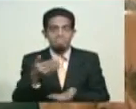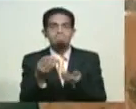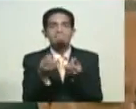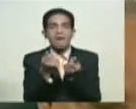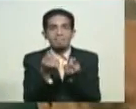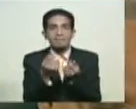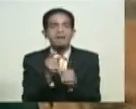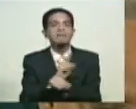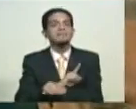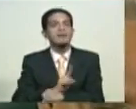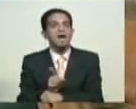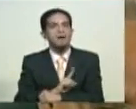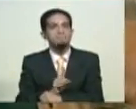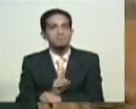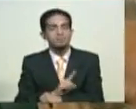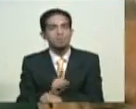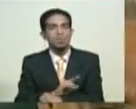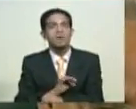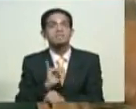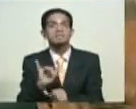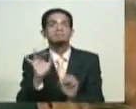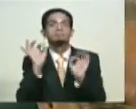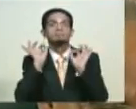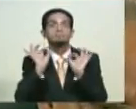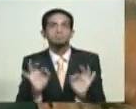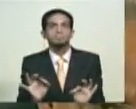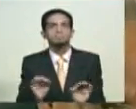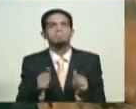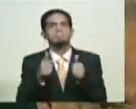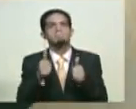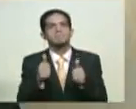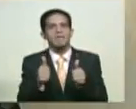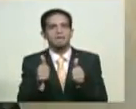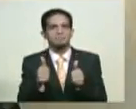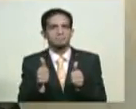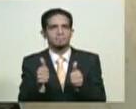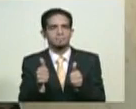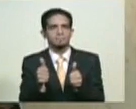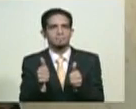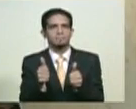sea rápida y se concrete exitosamente. Correcto.